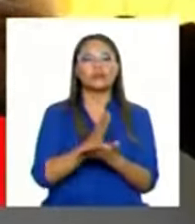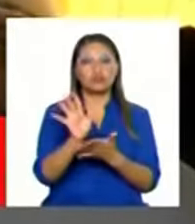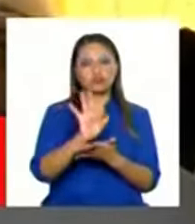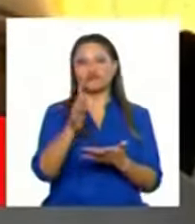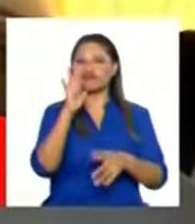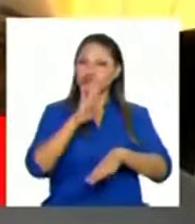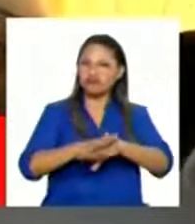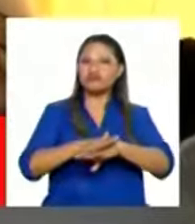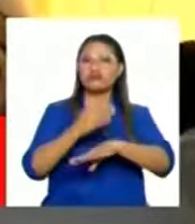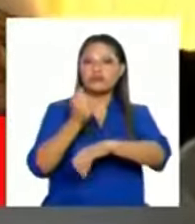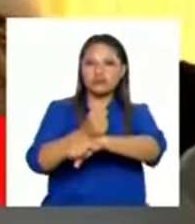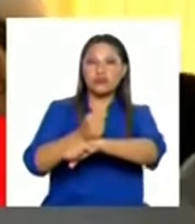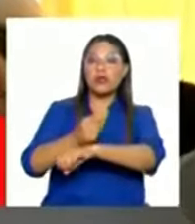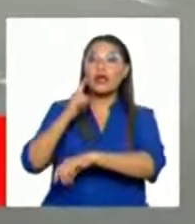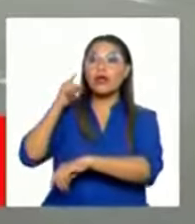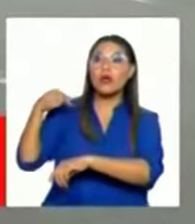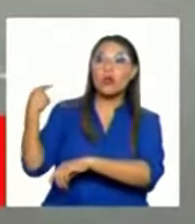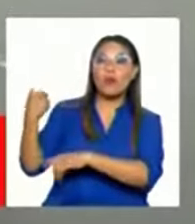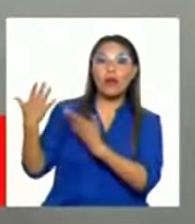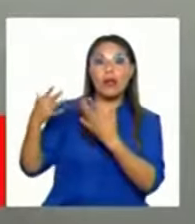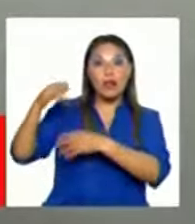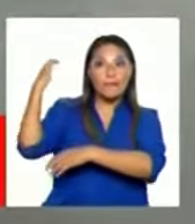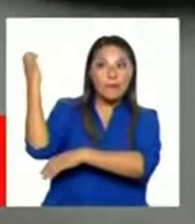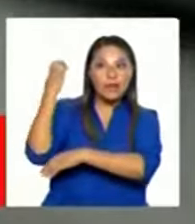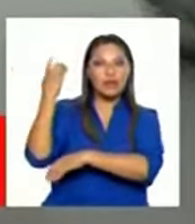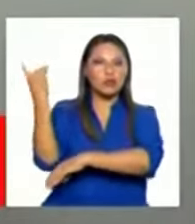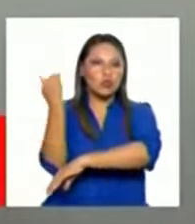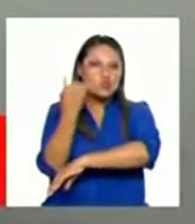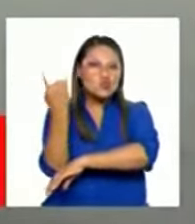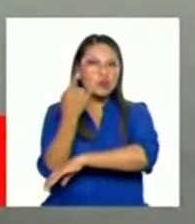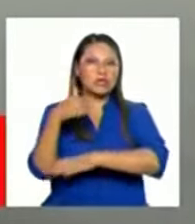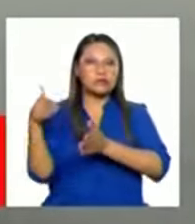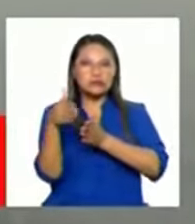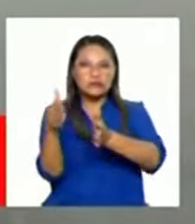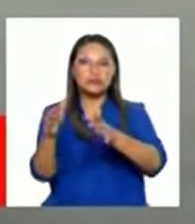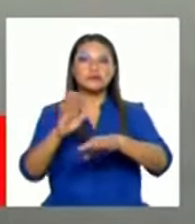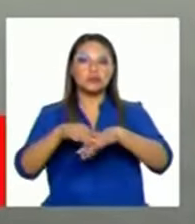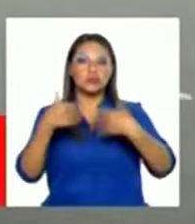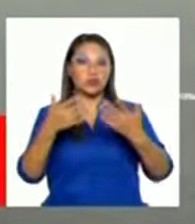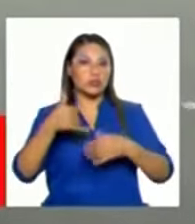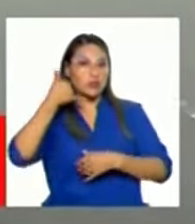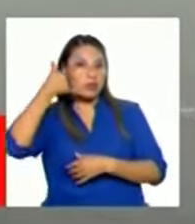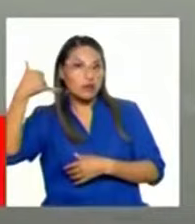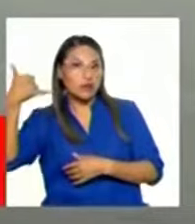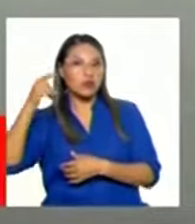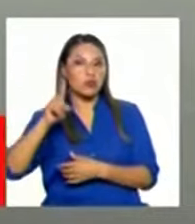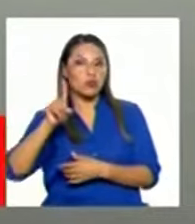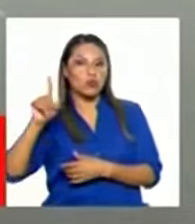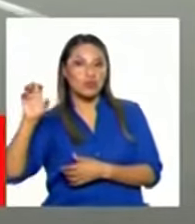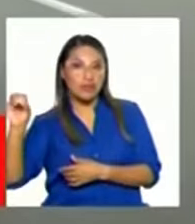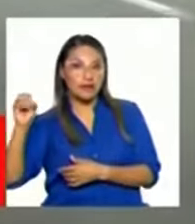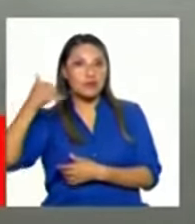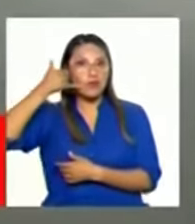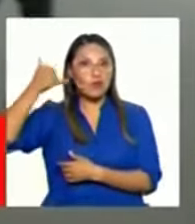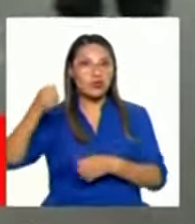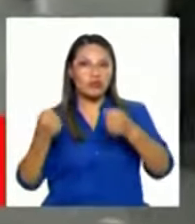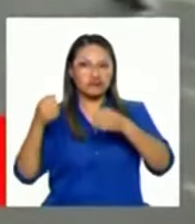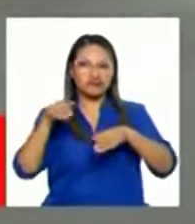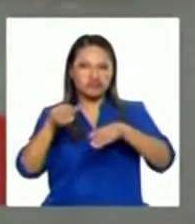autoridades reiteran que ante cualquier emergencia que se reporte en las vías, puede comunicarse al 110 de la Policía de